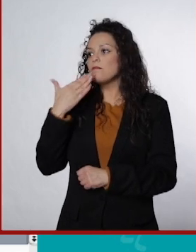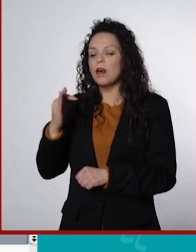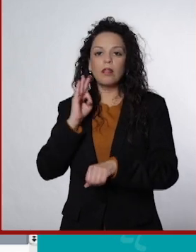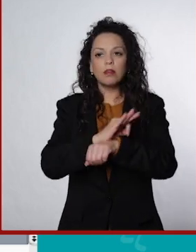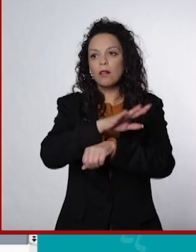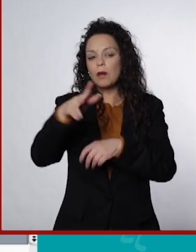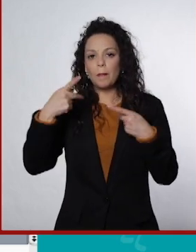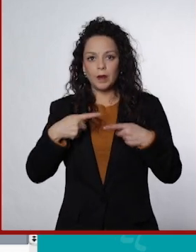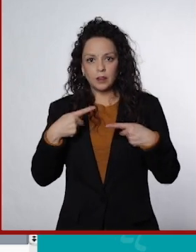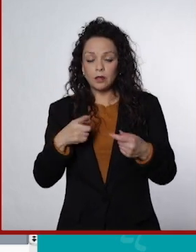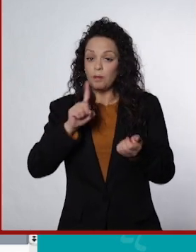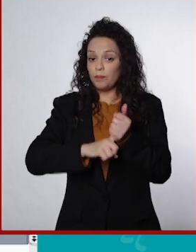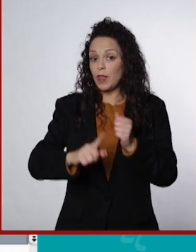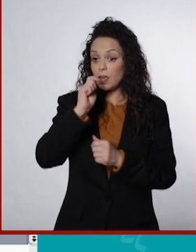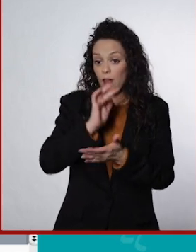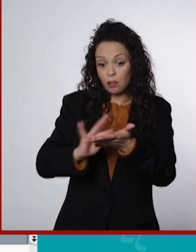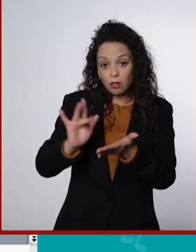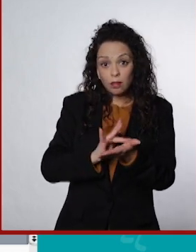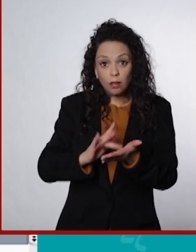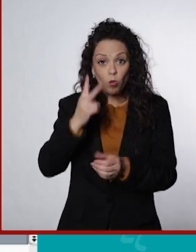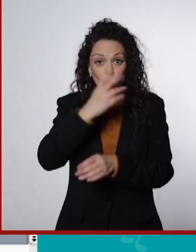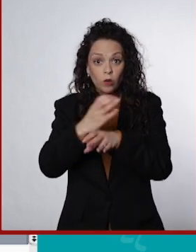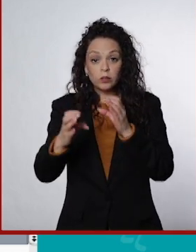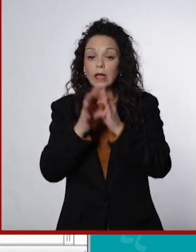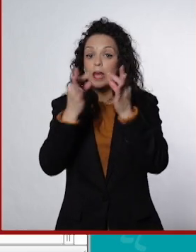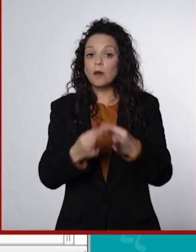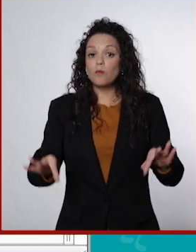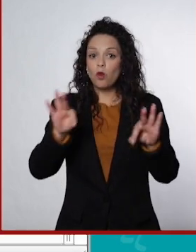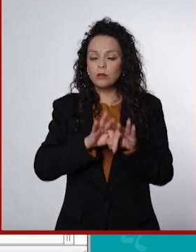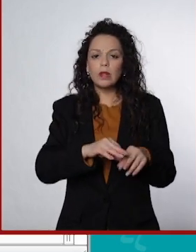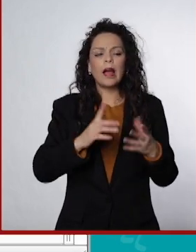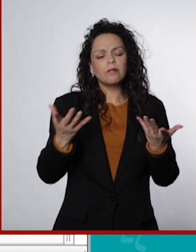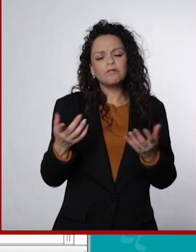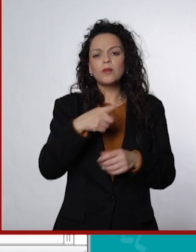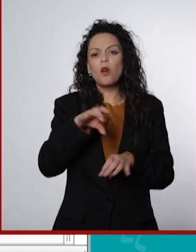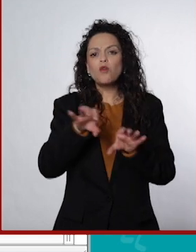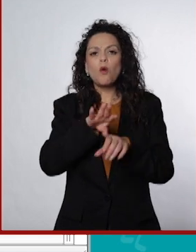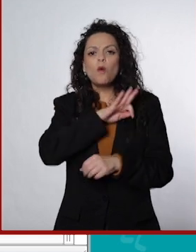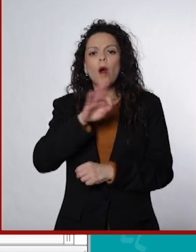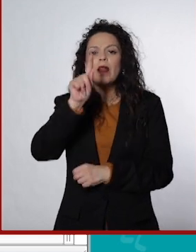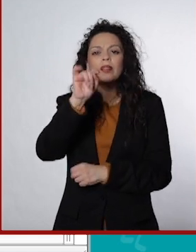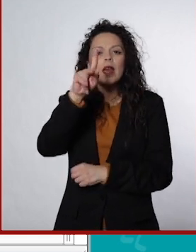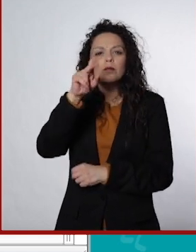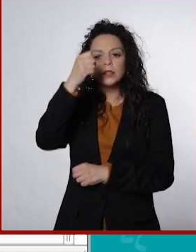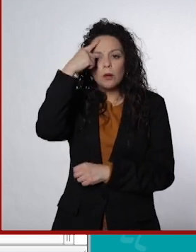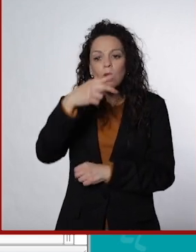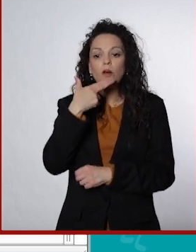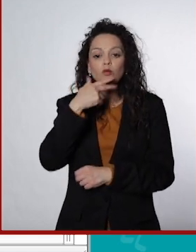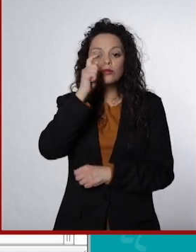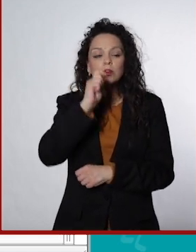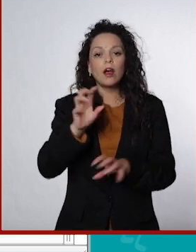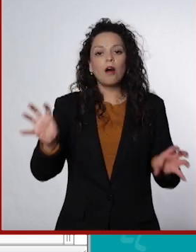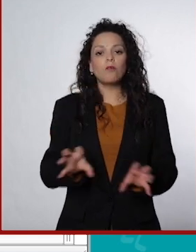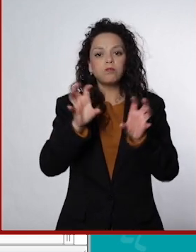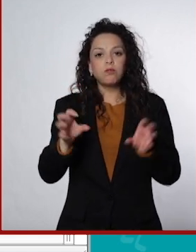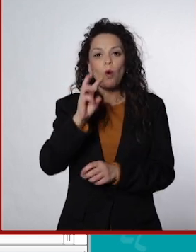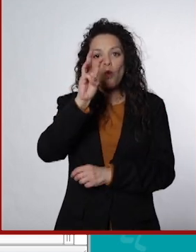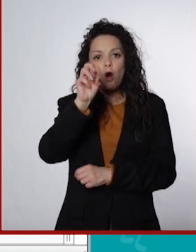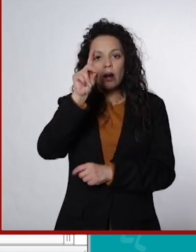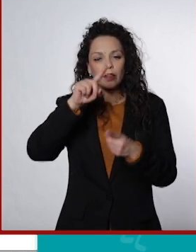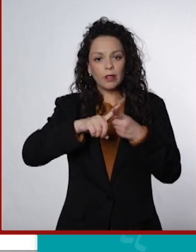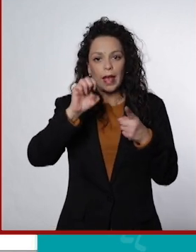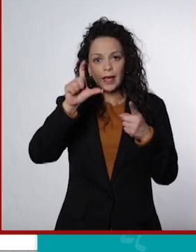digital presenta dos temas de mucha utilidad, herramientas y tips para usar mejor el Word, Excel y